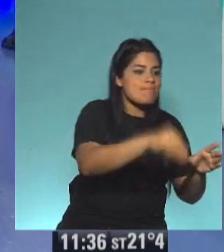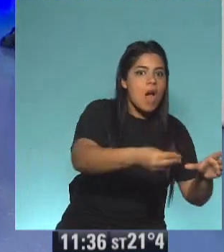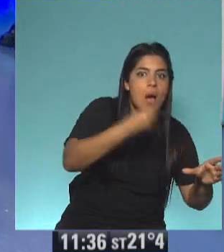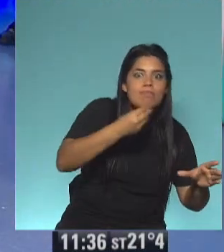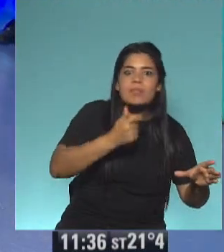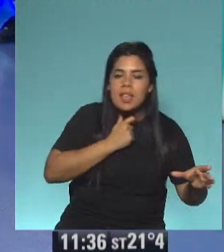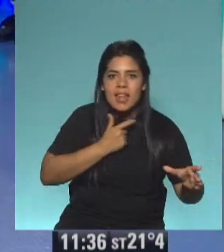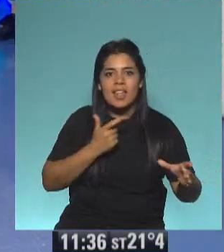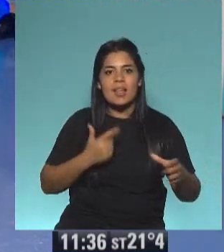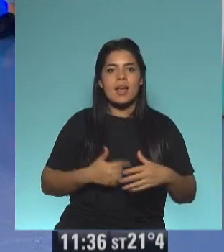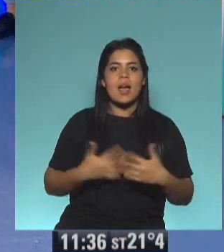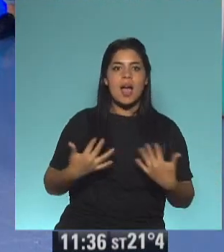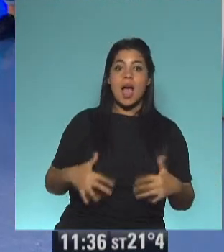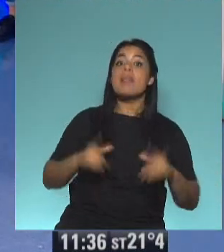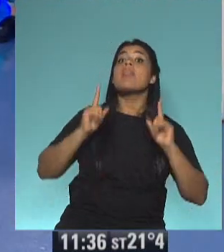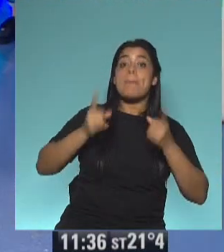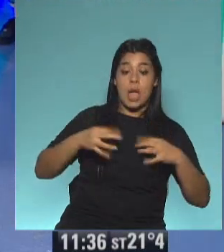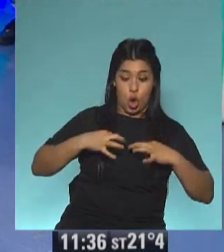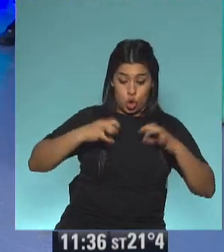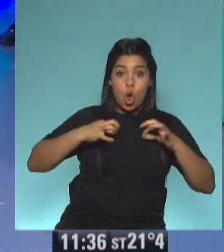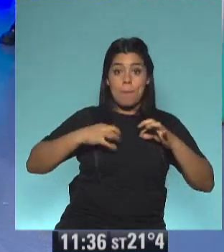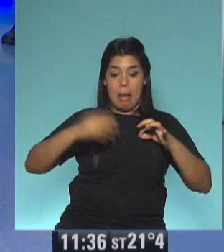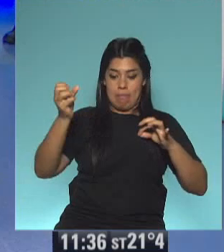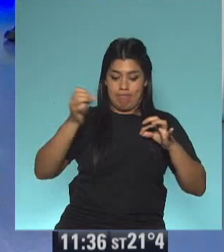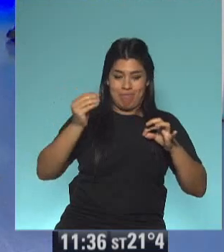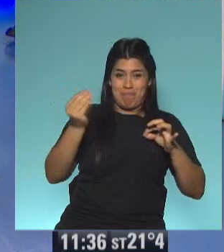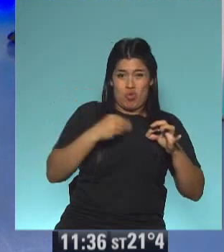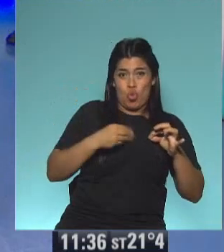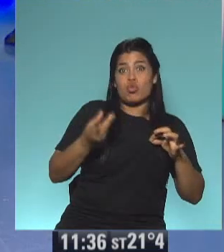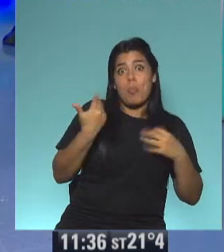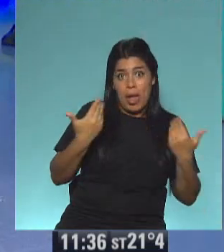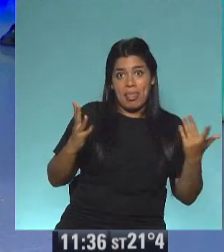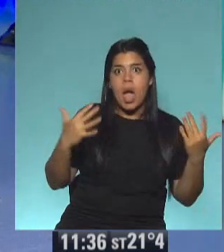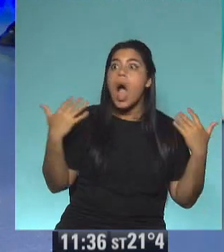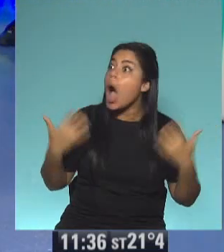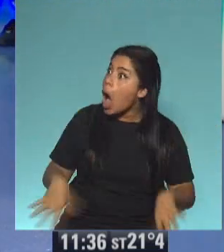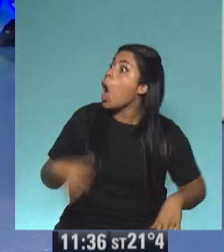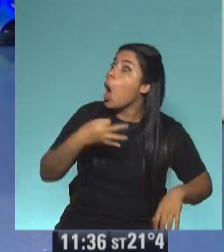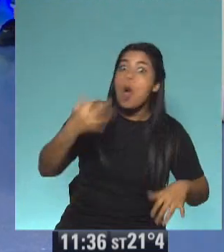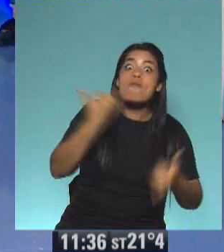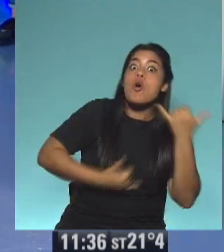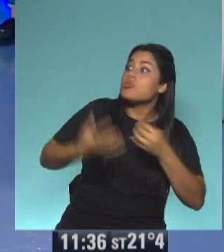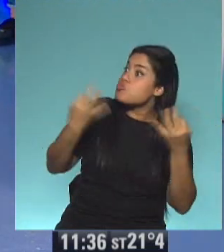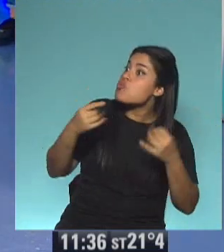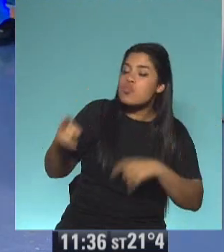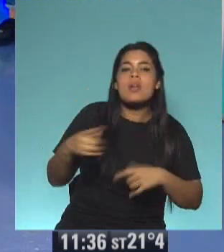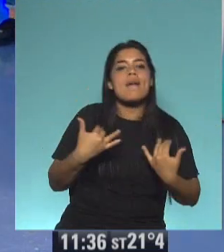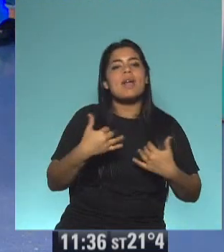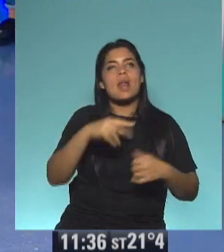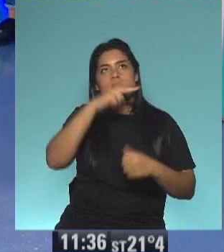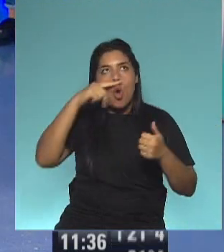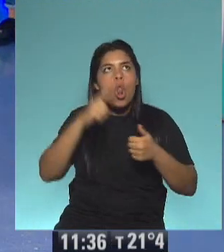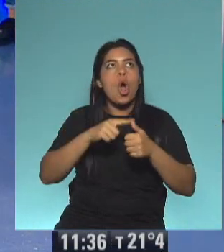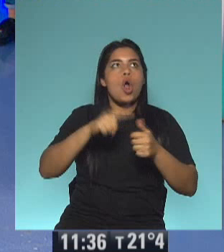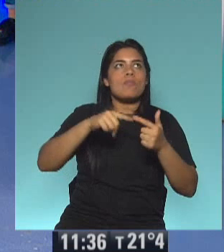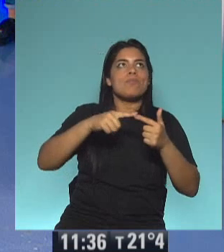O sea, alguna pista. Que mancha la ropa. Mancha la ropa. Mancha la ropa. Buena pista, Emilia. Ah, muy bueno. A ver, tiene el olorcito, quiero ir a mojar